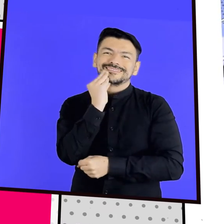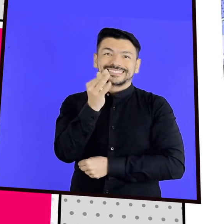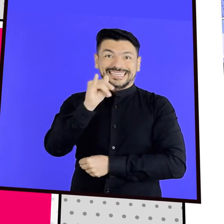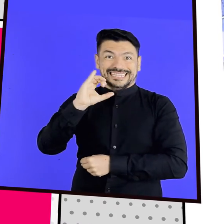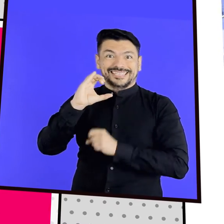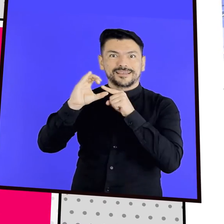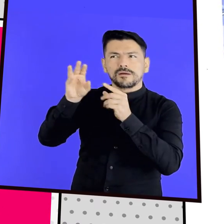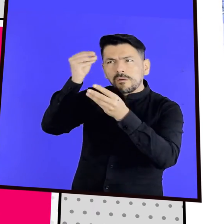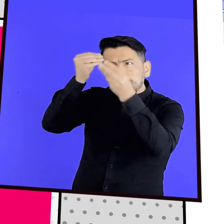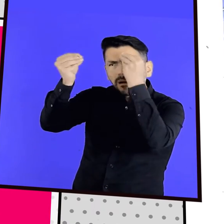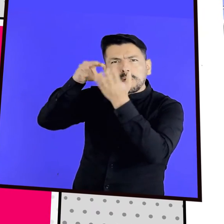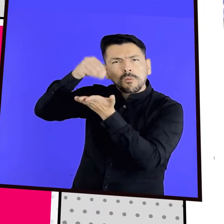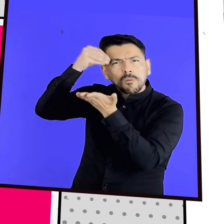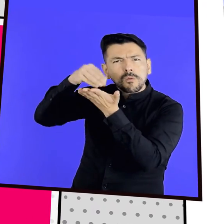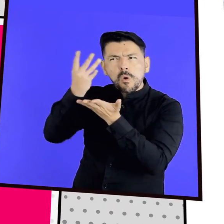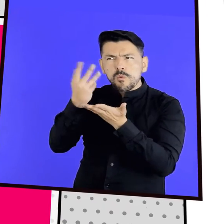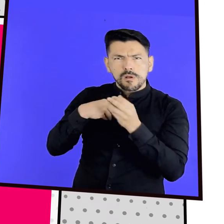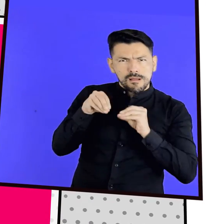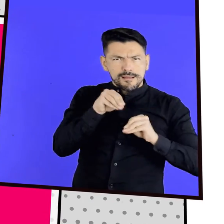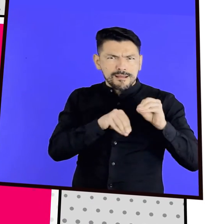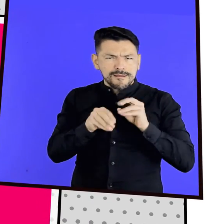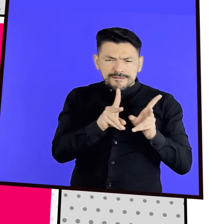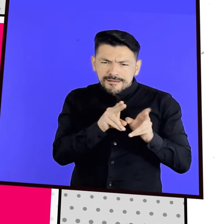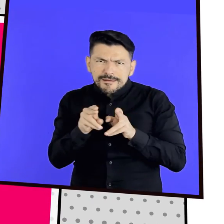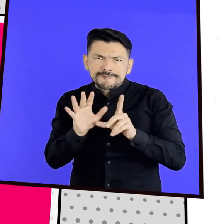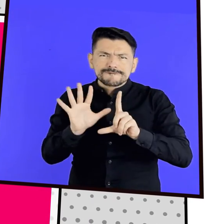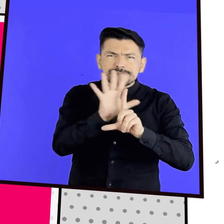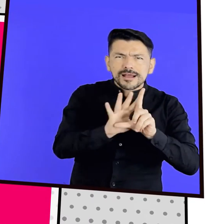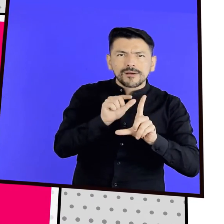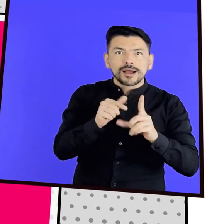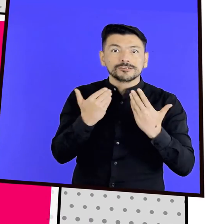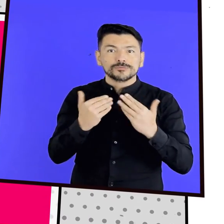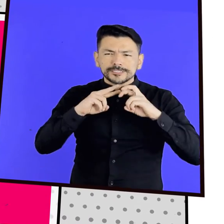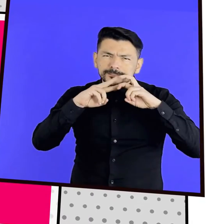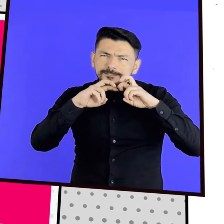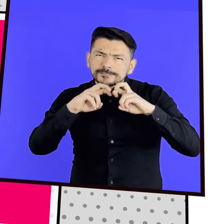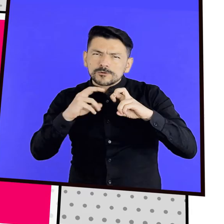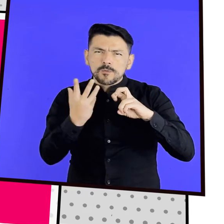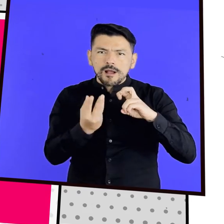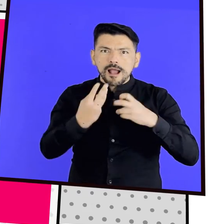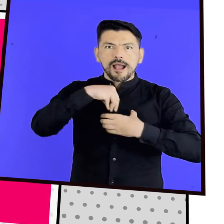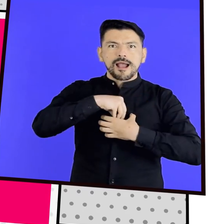producción de sus propios videos, algo que para sus investigaciones es muy importante.